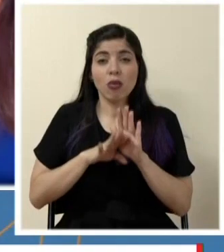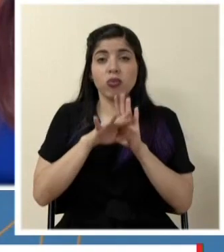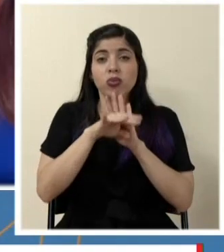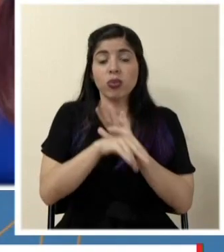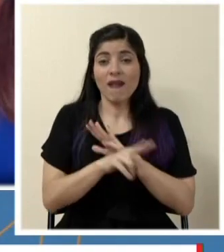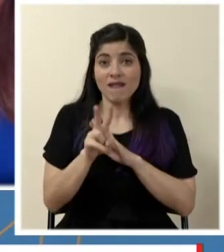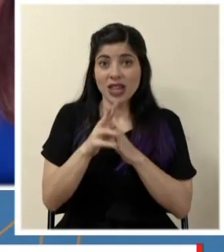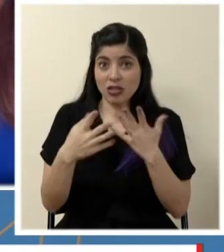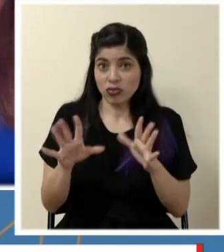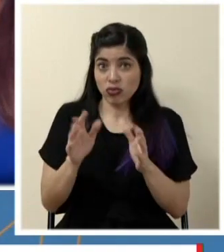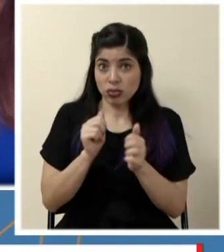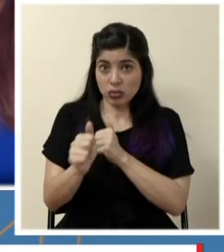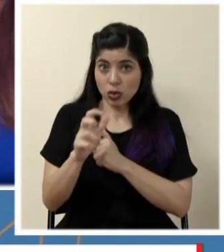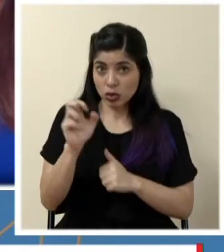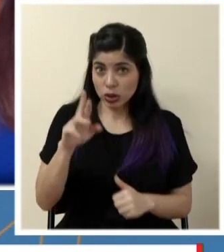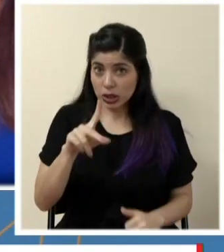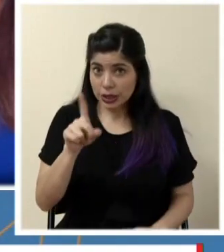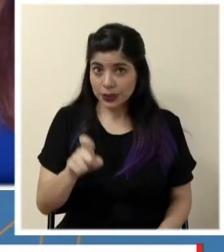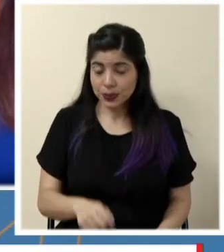virus.